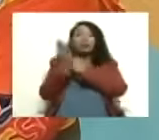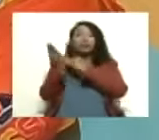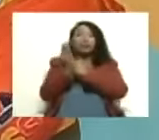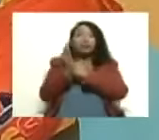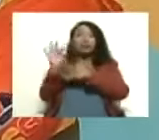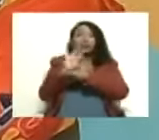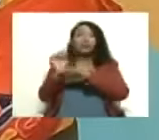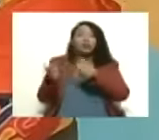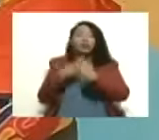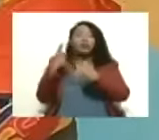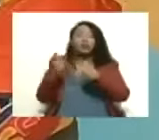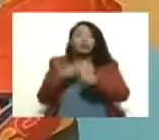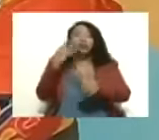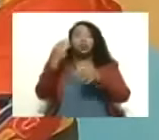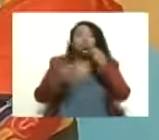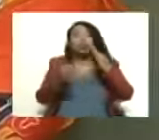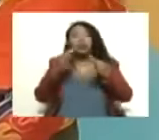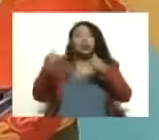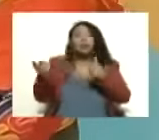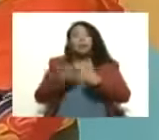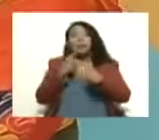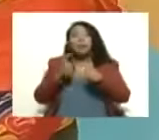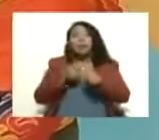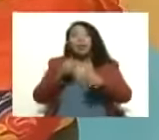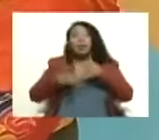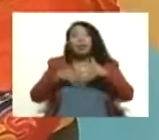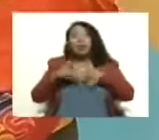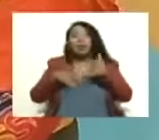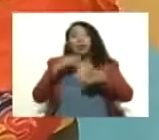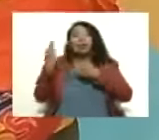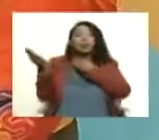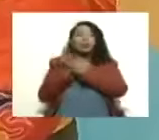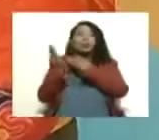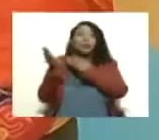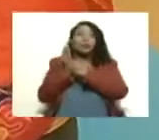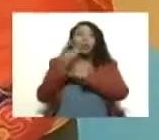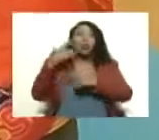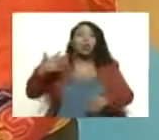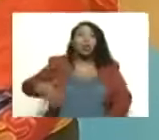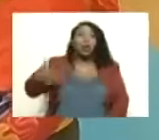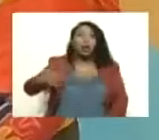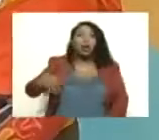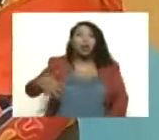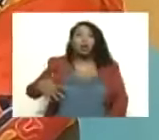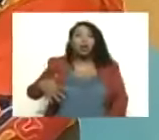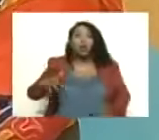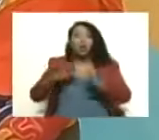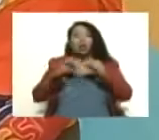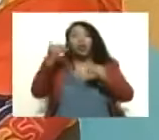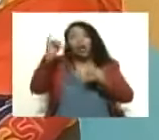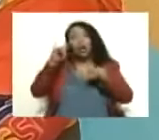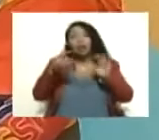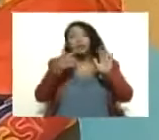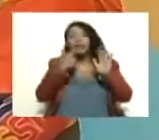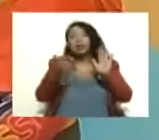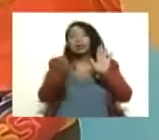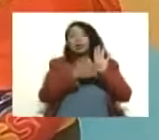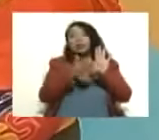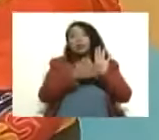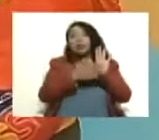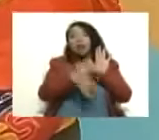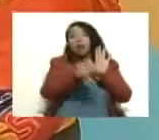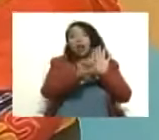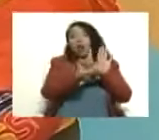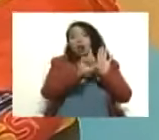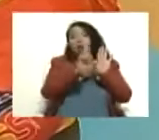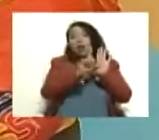que es el efecto jurídico principal de un acto de Amparo protege los derechos que todos tenemos según el libro de todos